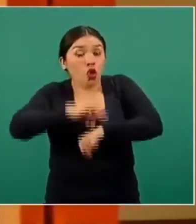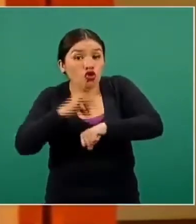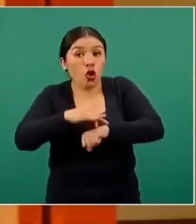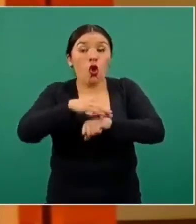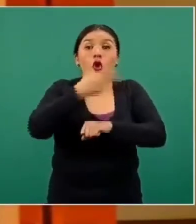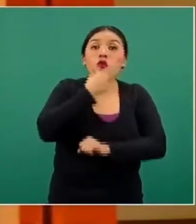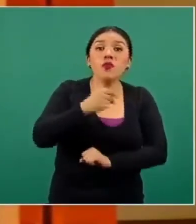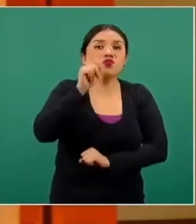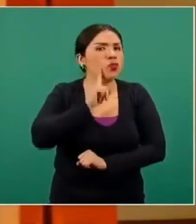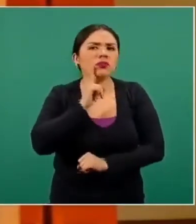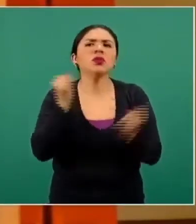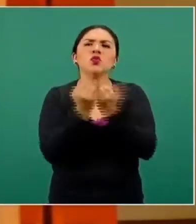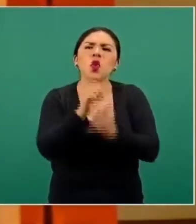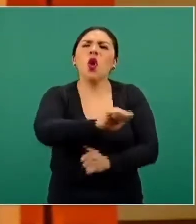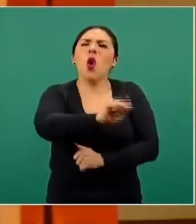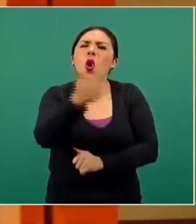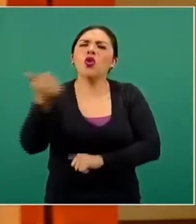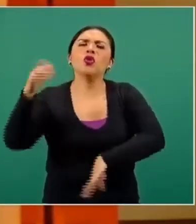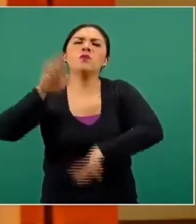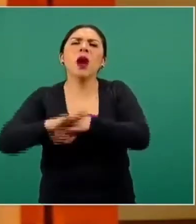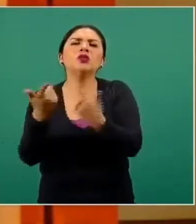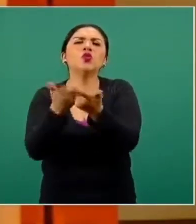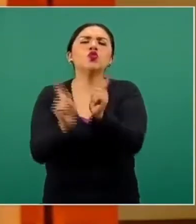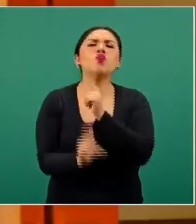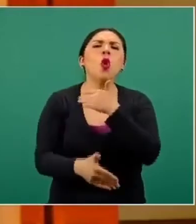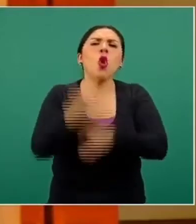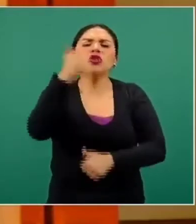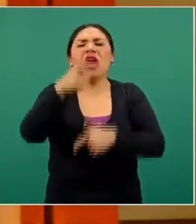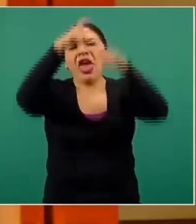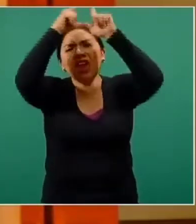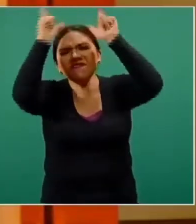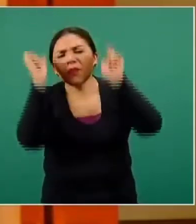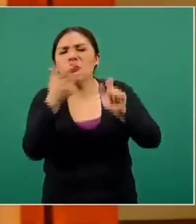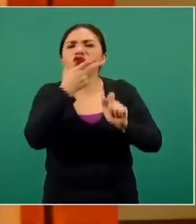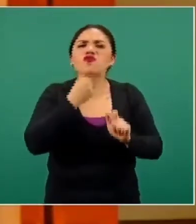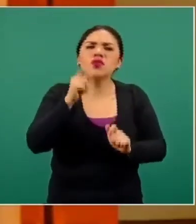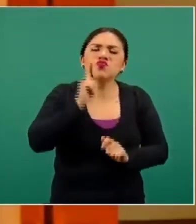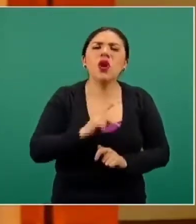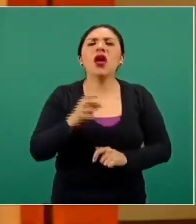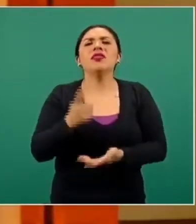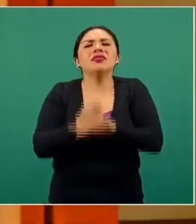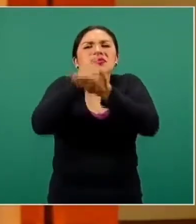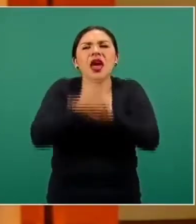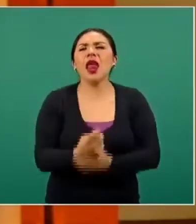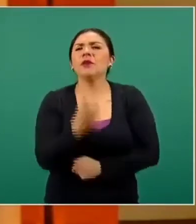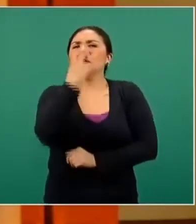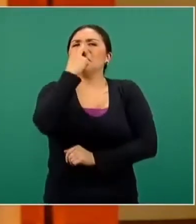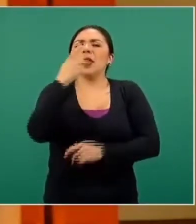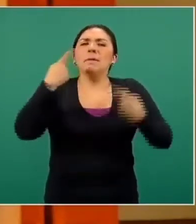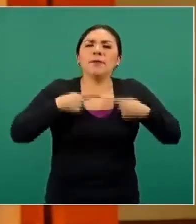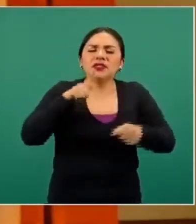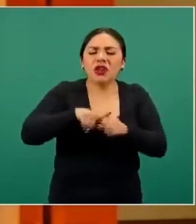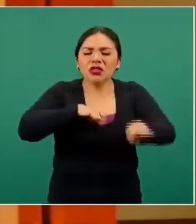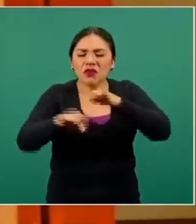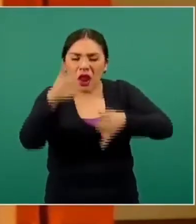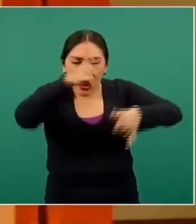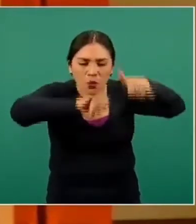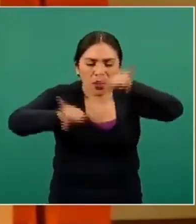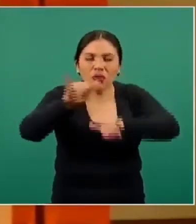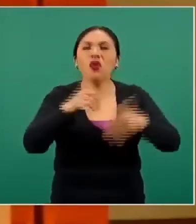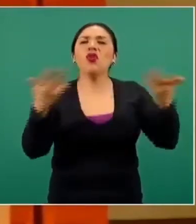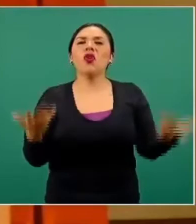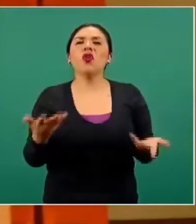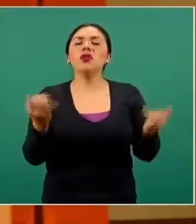médicos, sino 11 categorías laborales, enfermeras y enfermeros, inhaloterapeutas, personal de laboratorio,